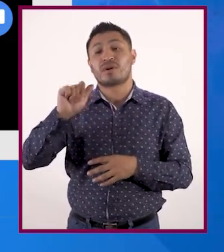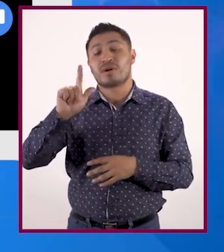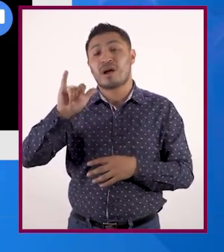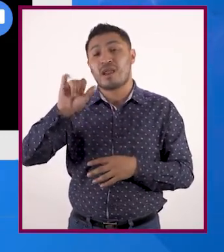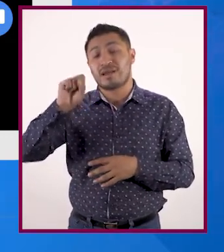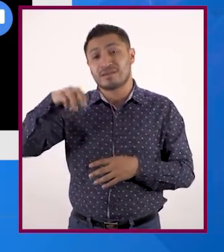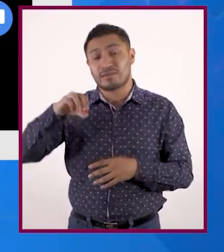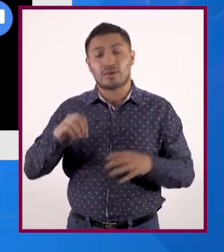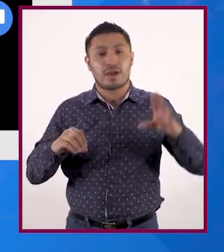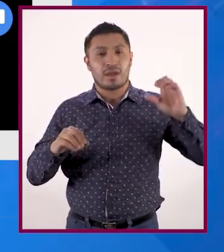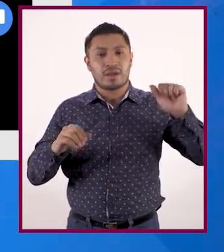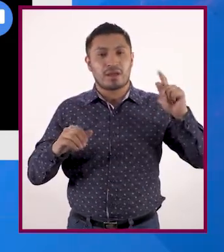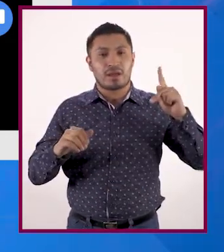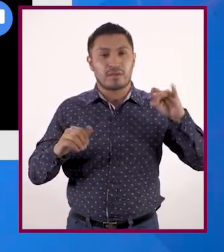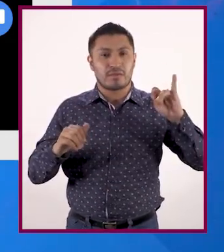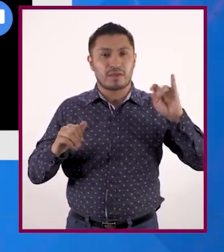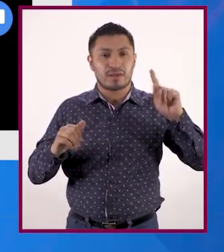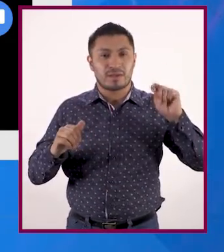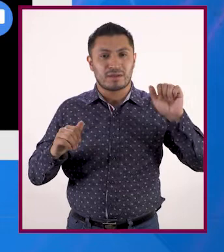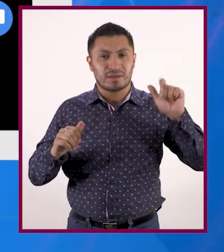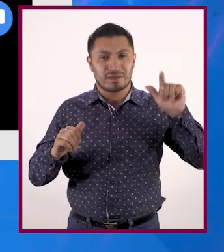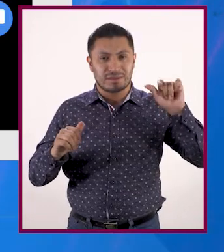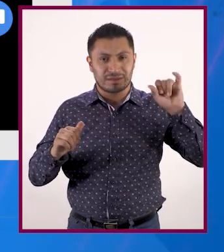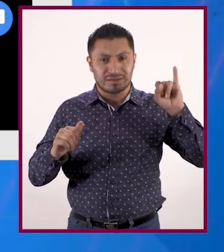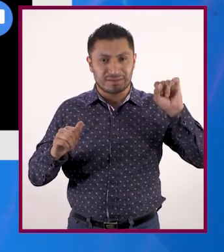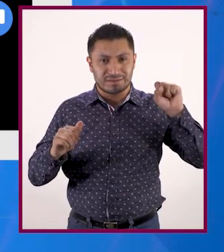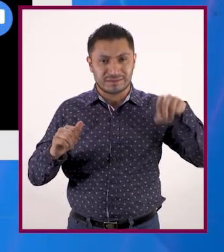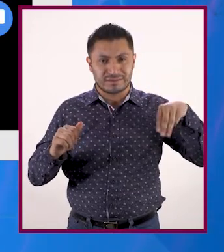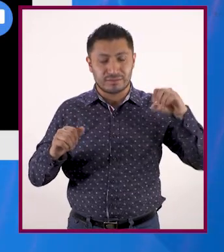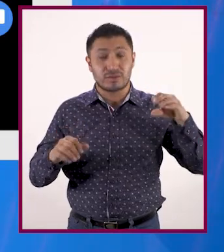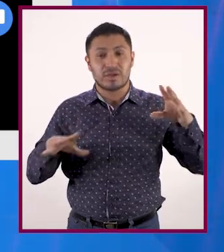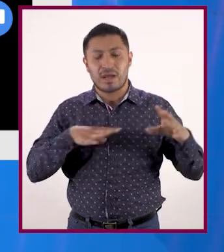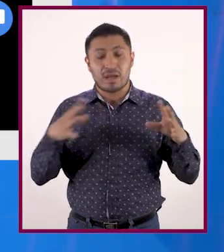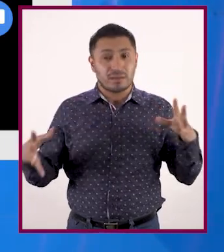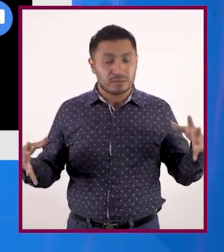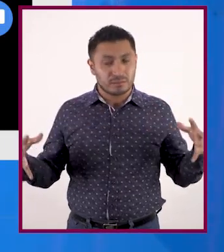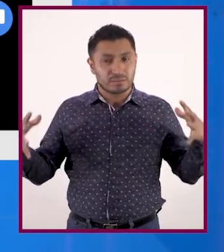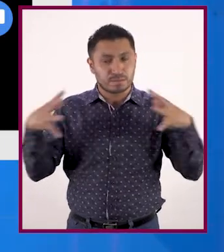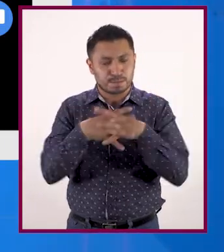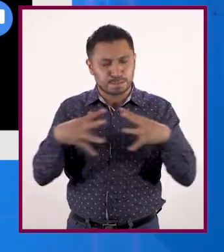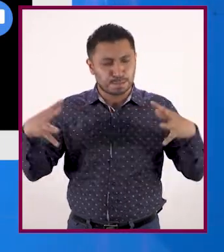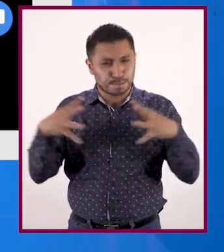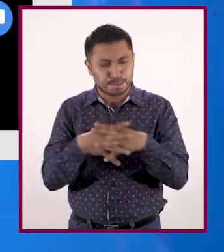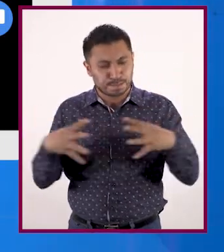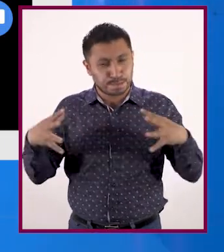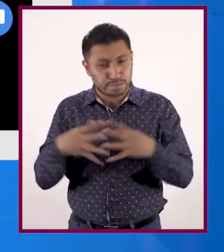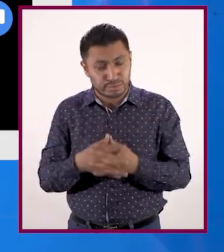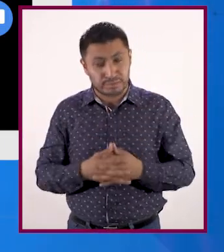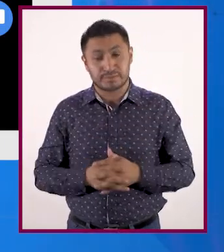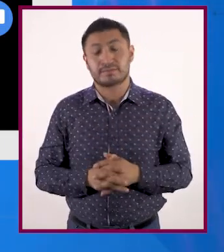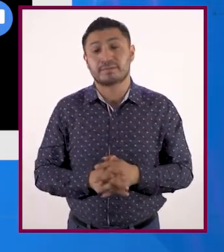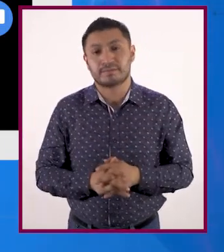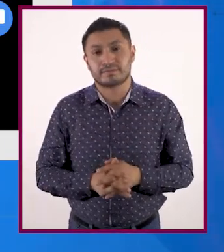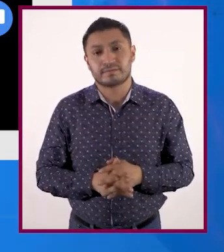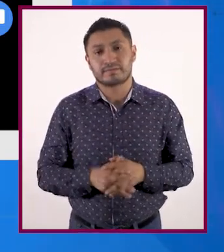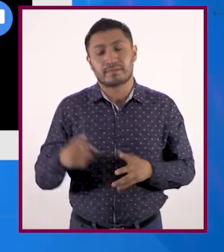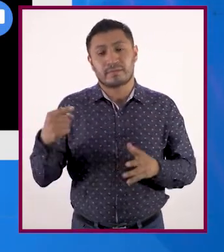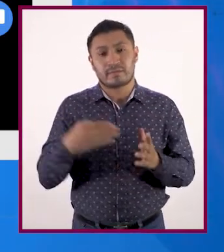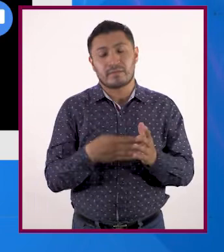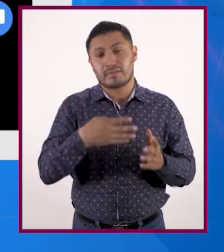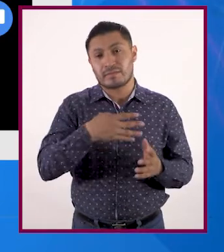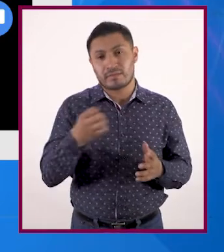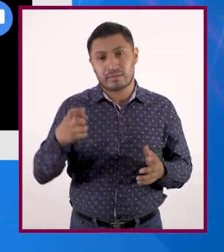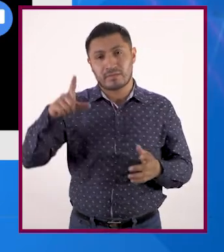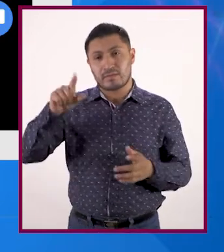precisamente vencer a la otra digamos en el terreno ideológico en la deja los 70 es precisamente